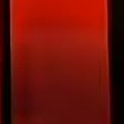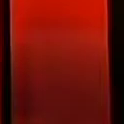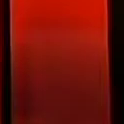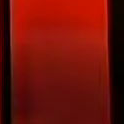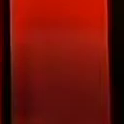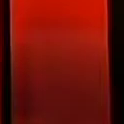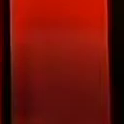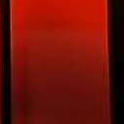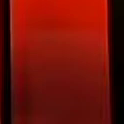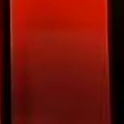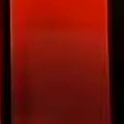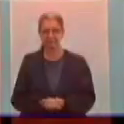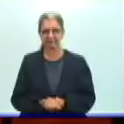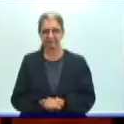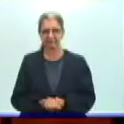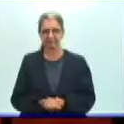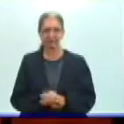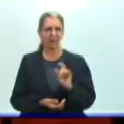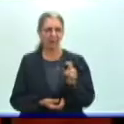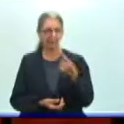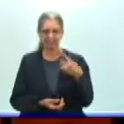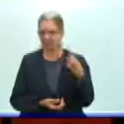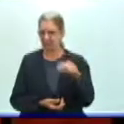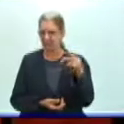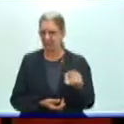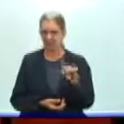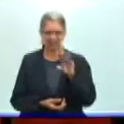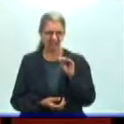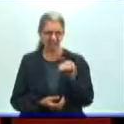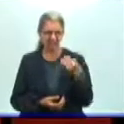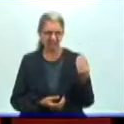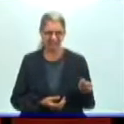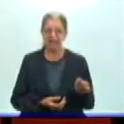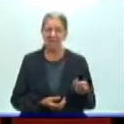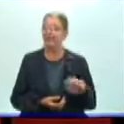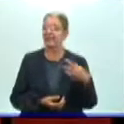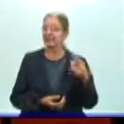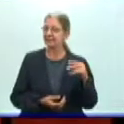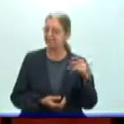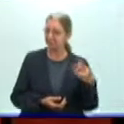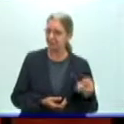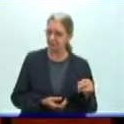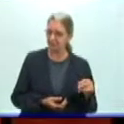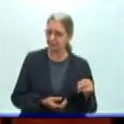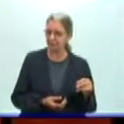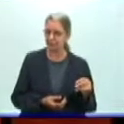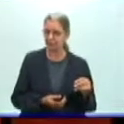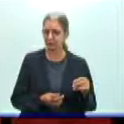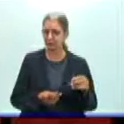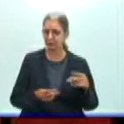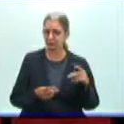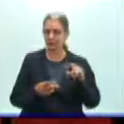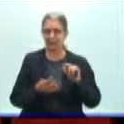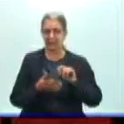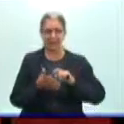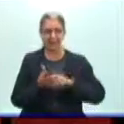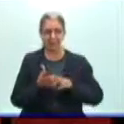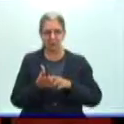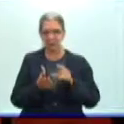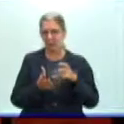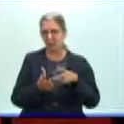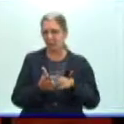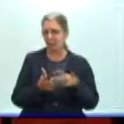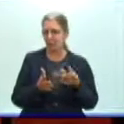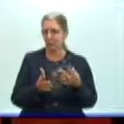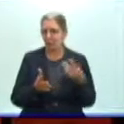Demos paso a la primera actividad, un ejercicio en el que vamos a estar calculando amplitudes de ángulo. Recuerda